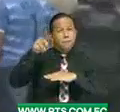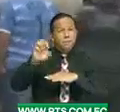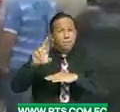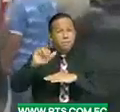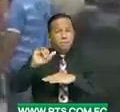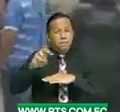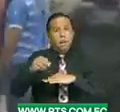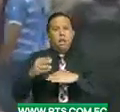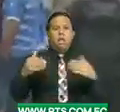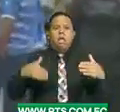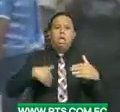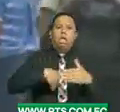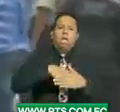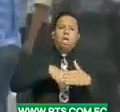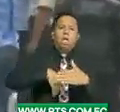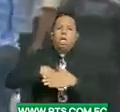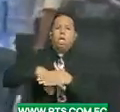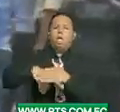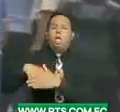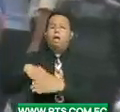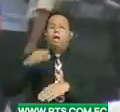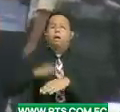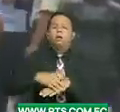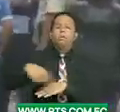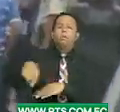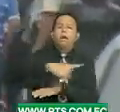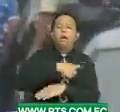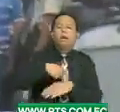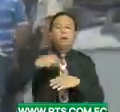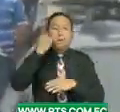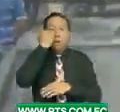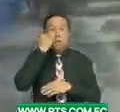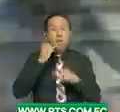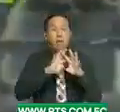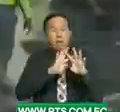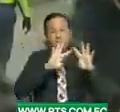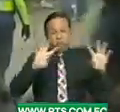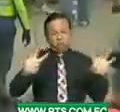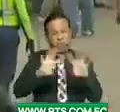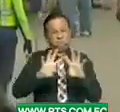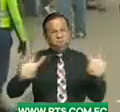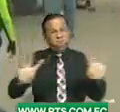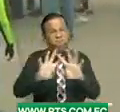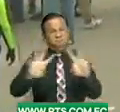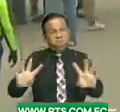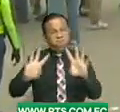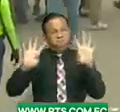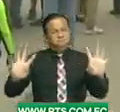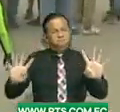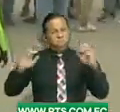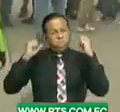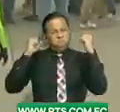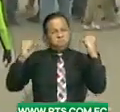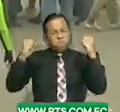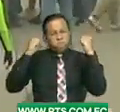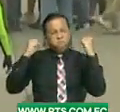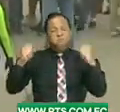vio afectado debido a que los indígenas se tomaron por varias horas la calle principal del mercado de transferencia de